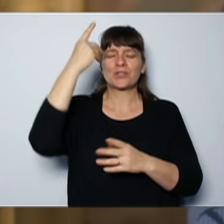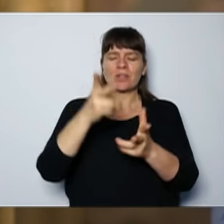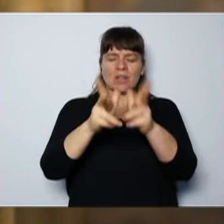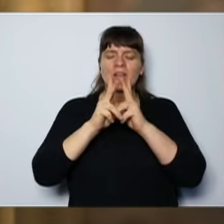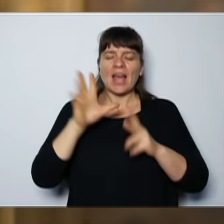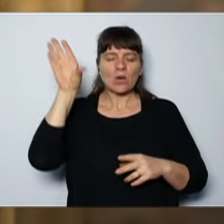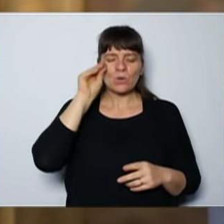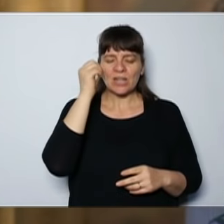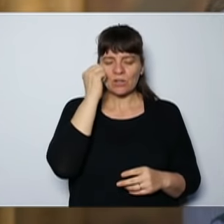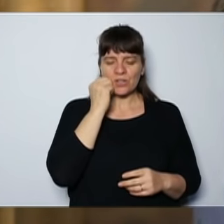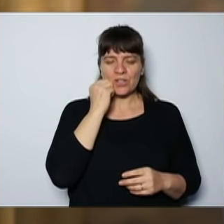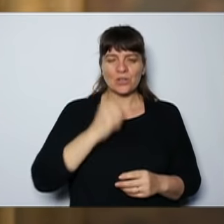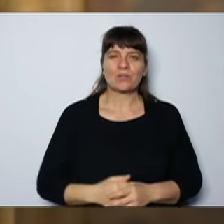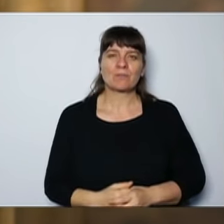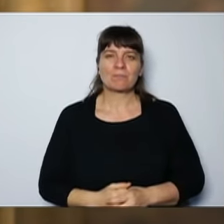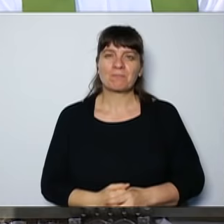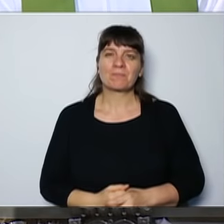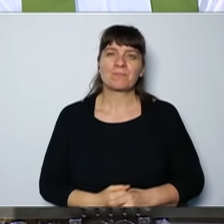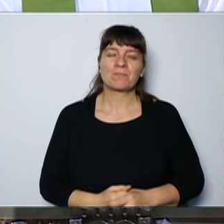Oremos. Escúchanos, Señor.